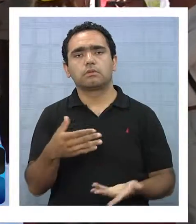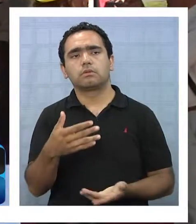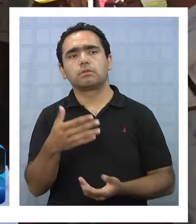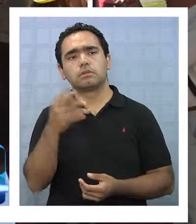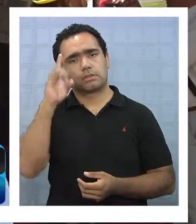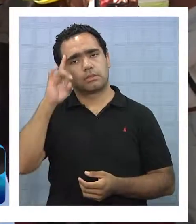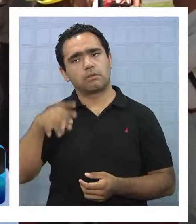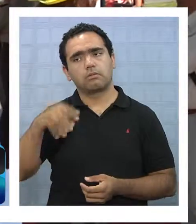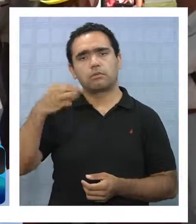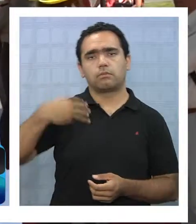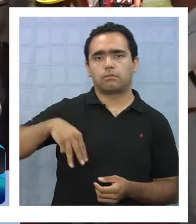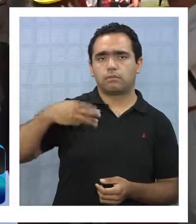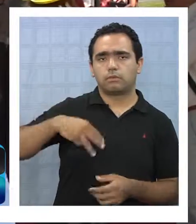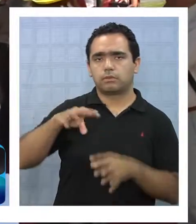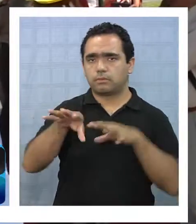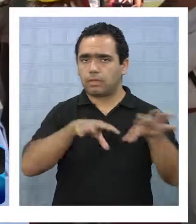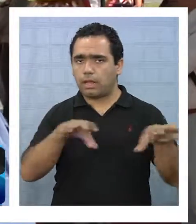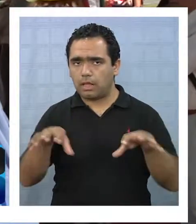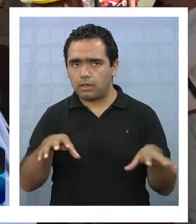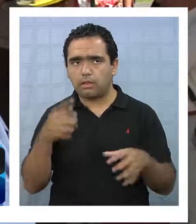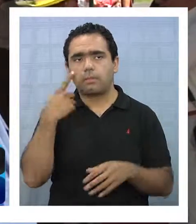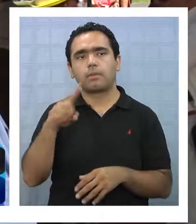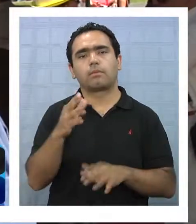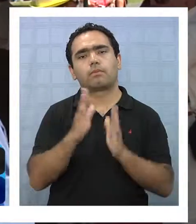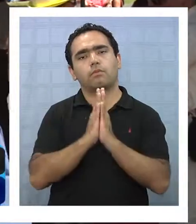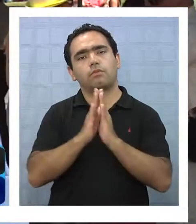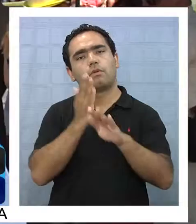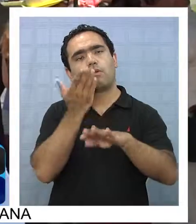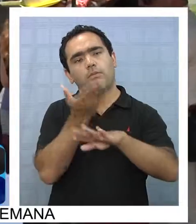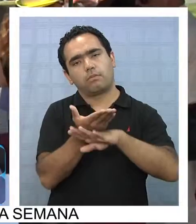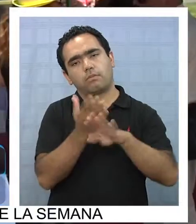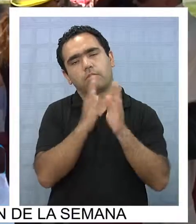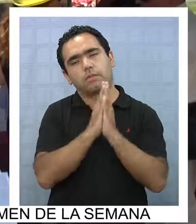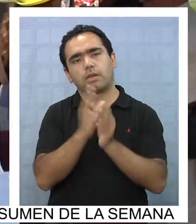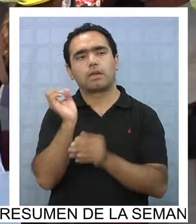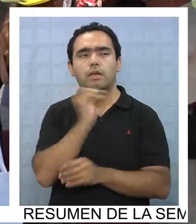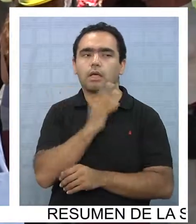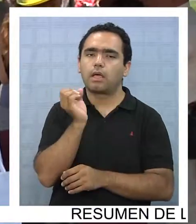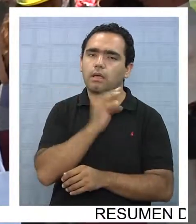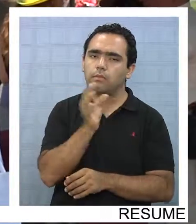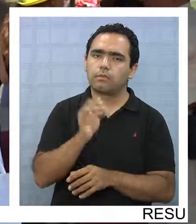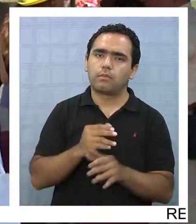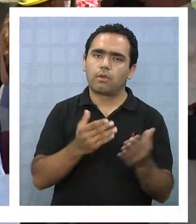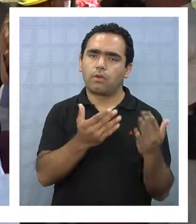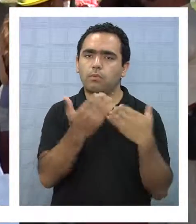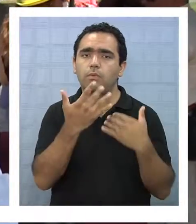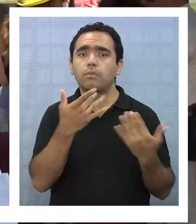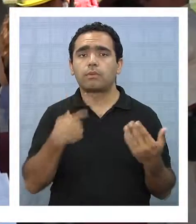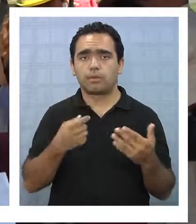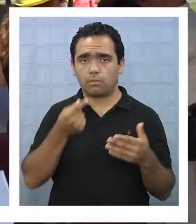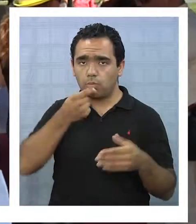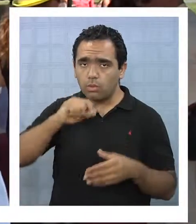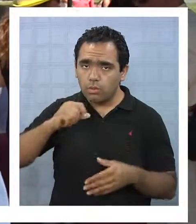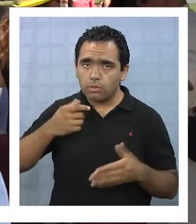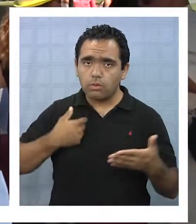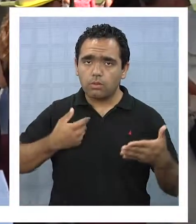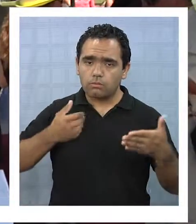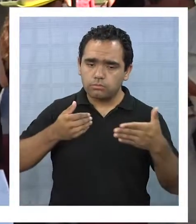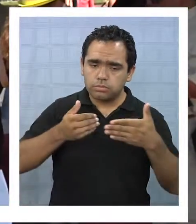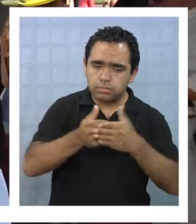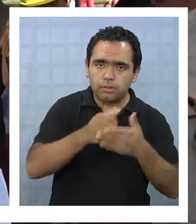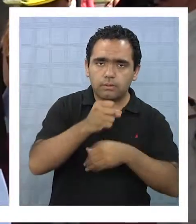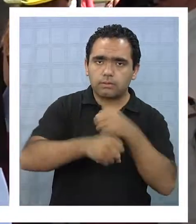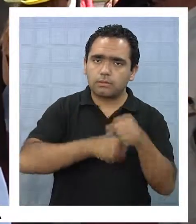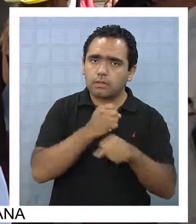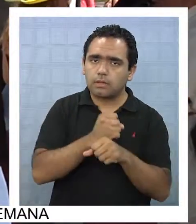Sabemos que el municipio está haciendo esta actividad, pero le pedimos un poquito más de apoyo, hacerlo más rápido porque ya estamos llegando a fin de año y en diferentes